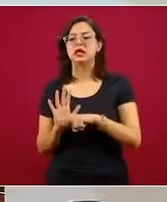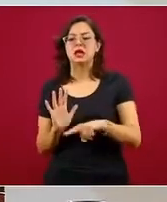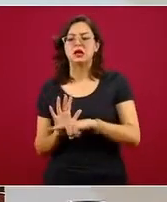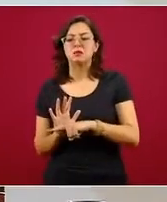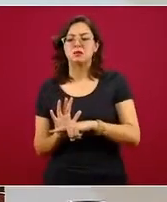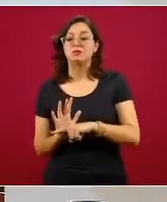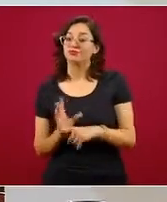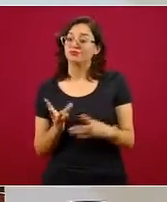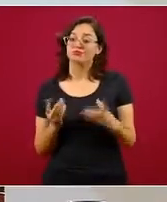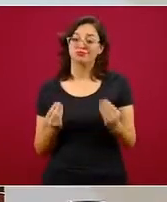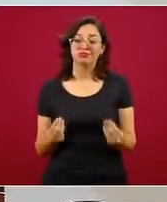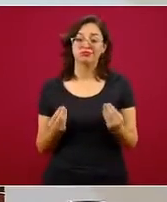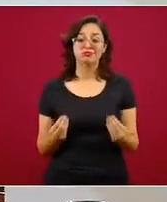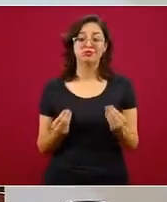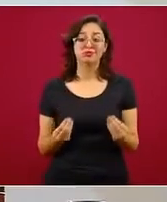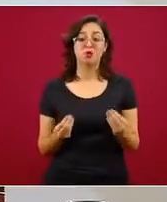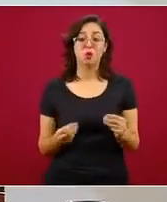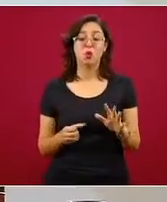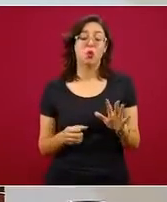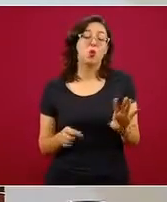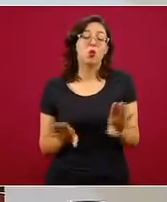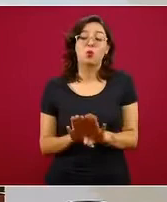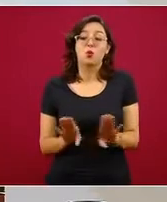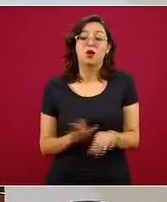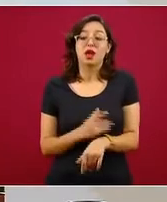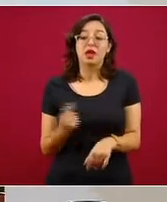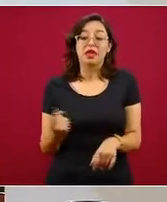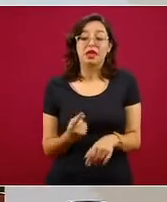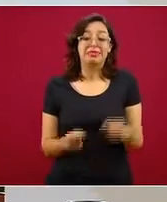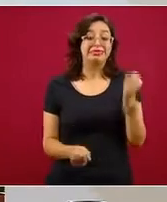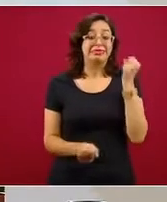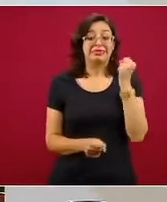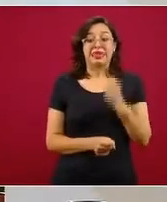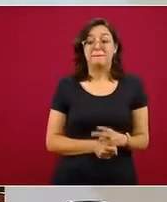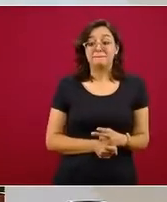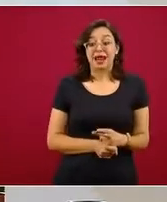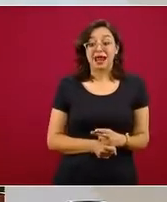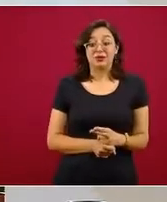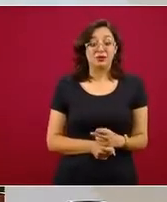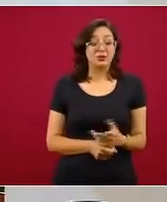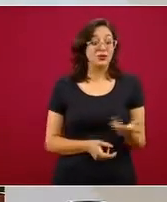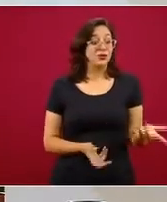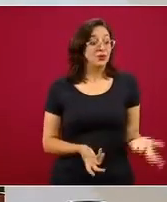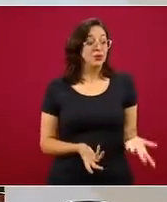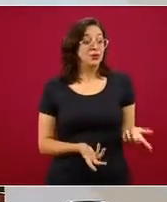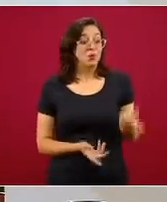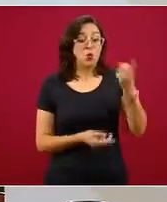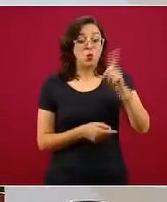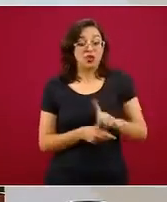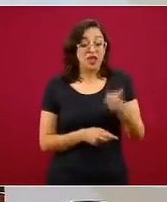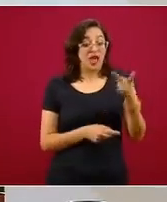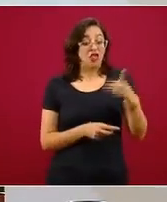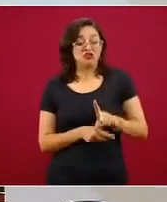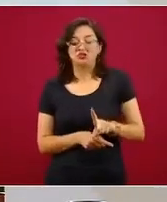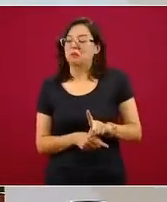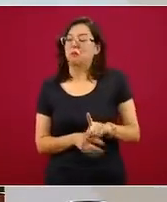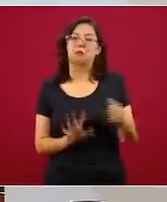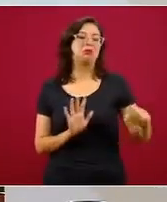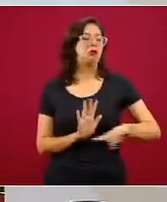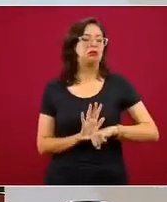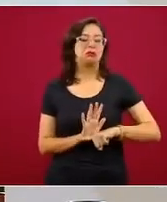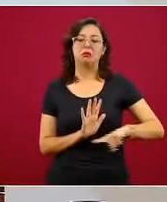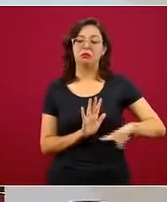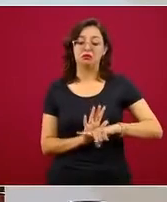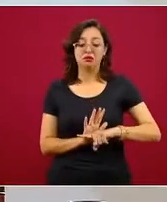es muy alta si la prueba se toma tempranamente, luego se reduce cuando la prueba se toma en los días, en el